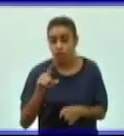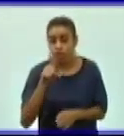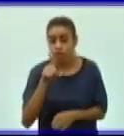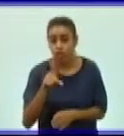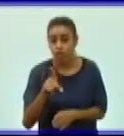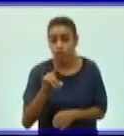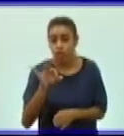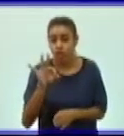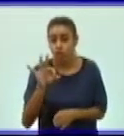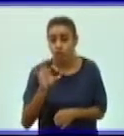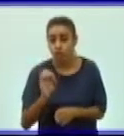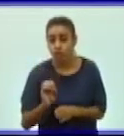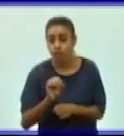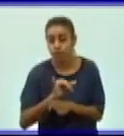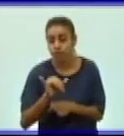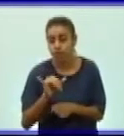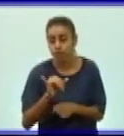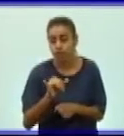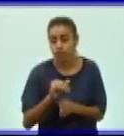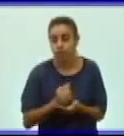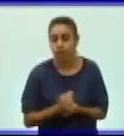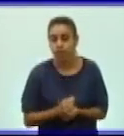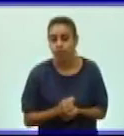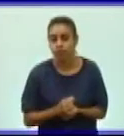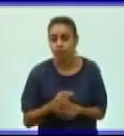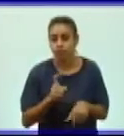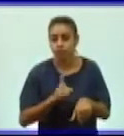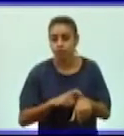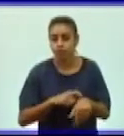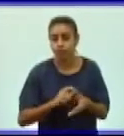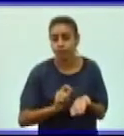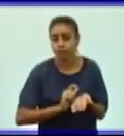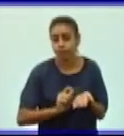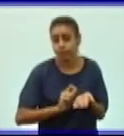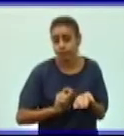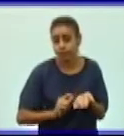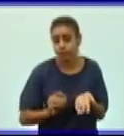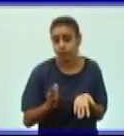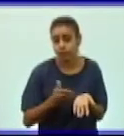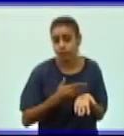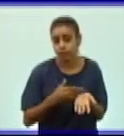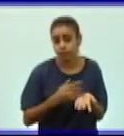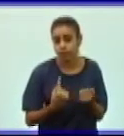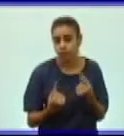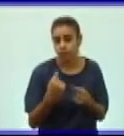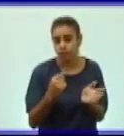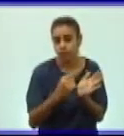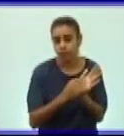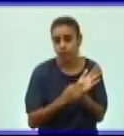la desintegración de ese sistema social. Damos unos segundos para que usted anote en su libreta estos elementos.